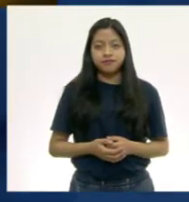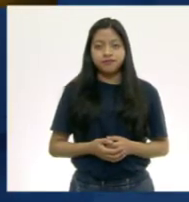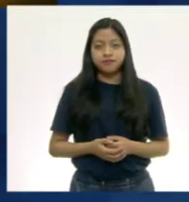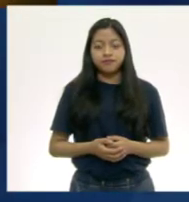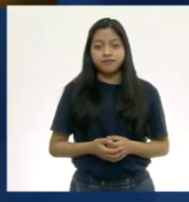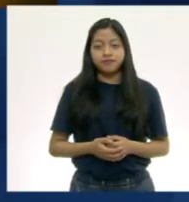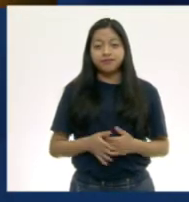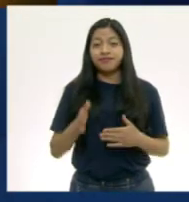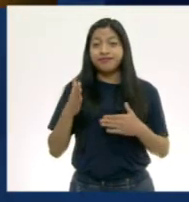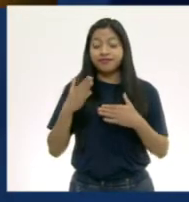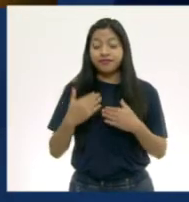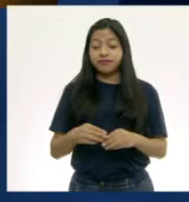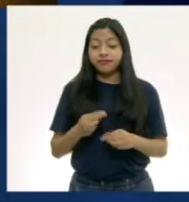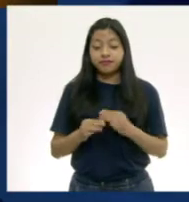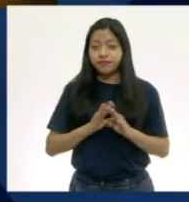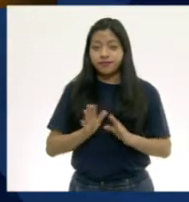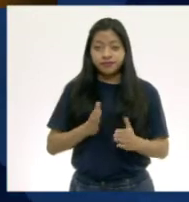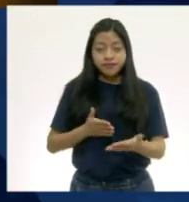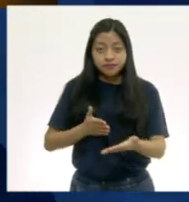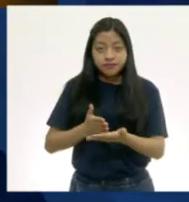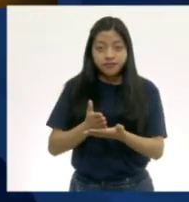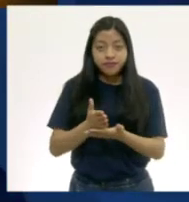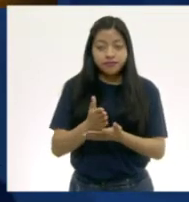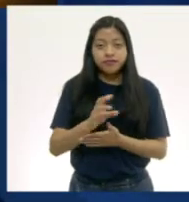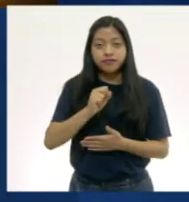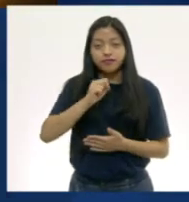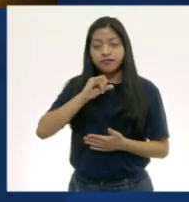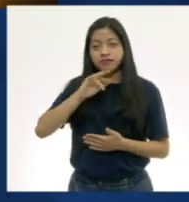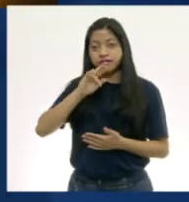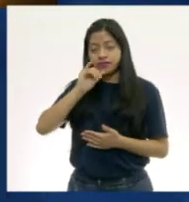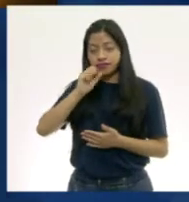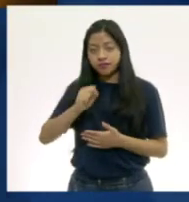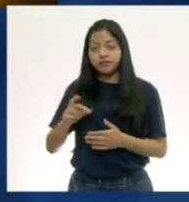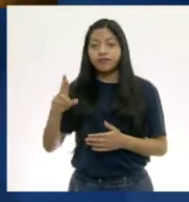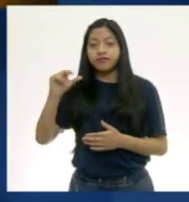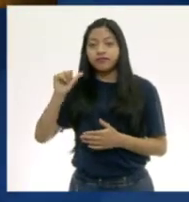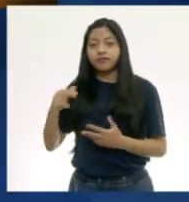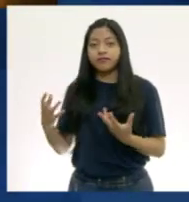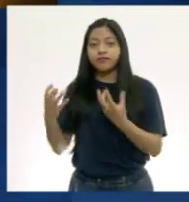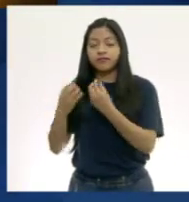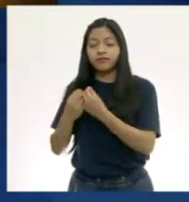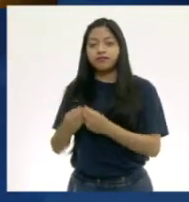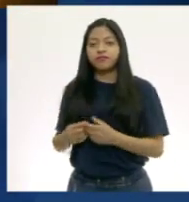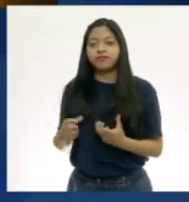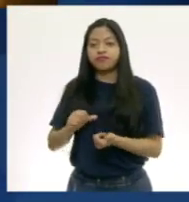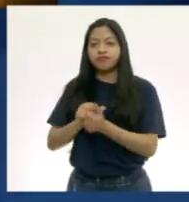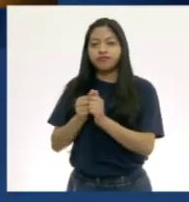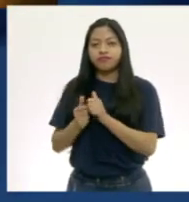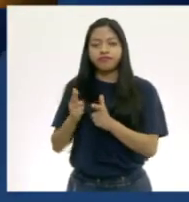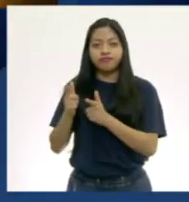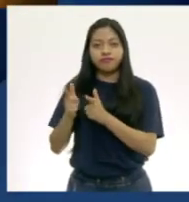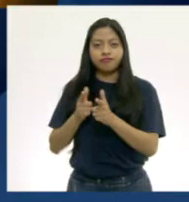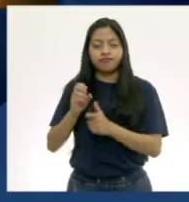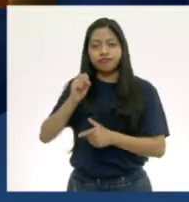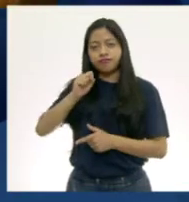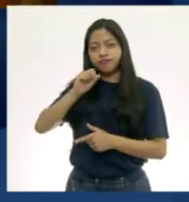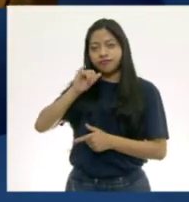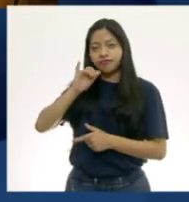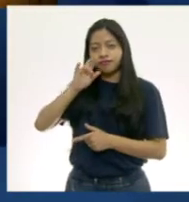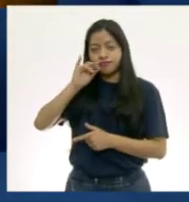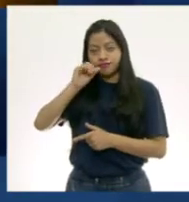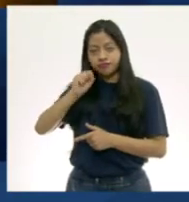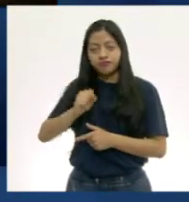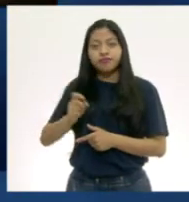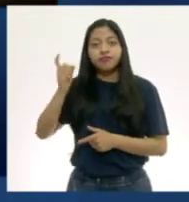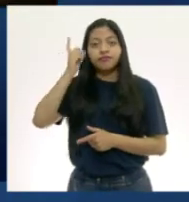En el más allá, Osiris y Ra se han encontrado y se han convertido en gemelos. Osiris como dios de